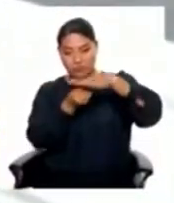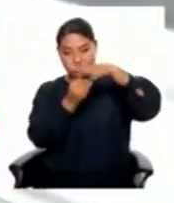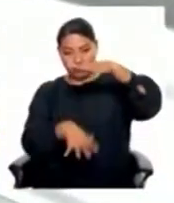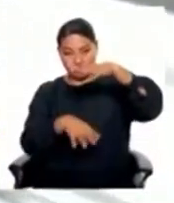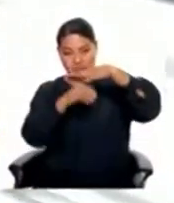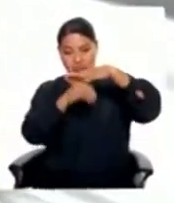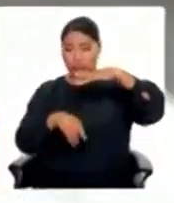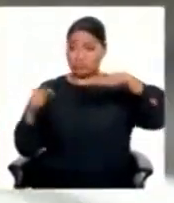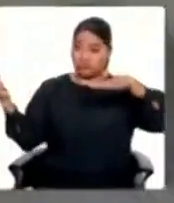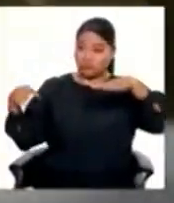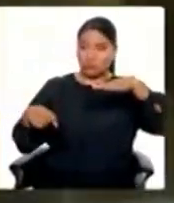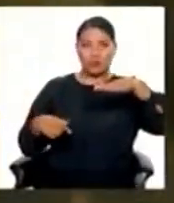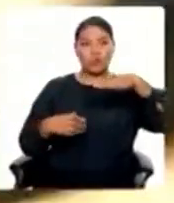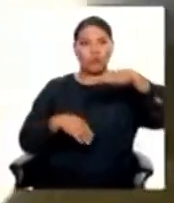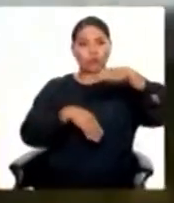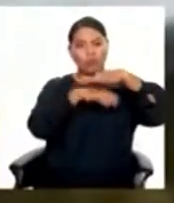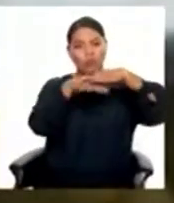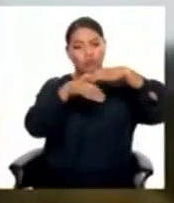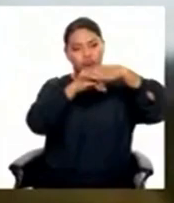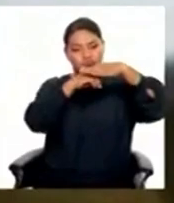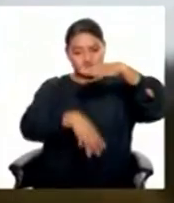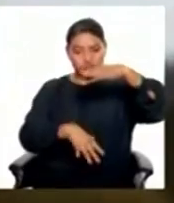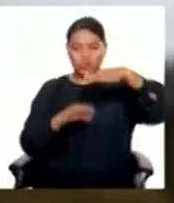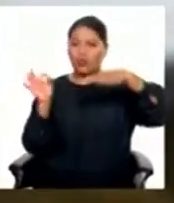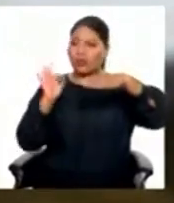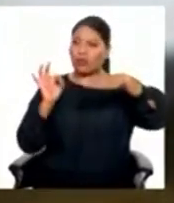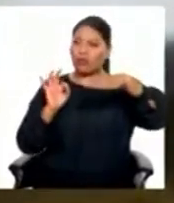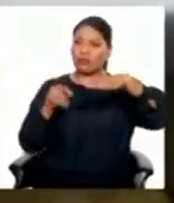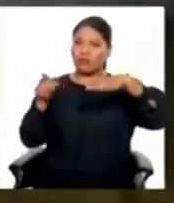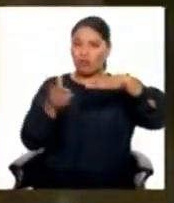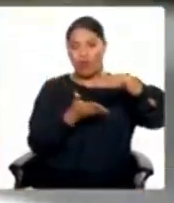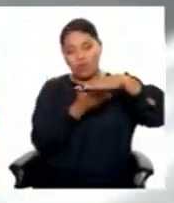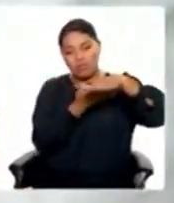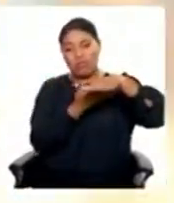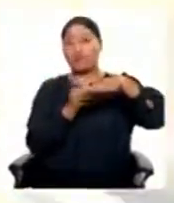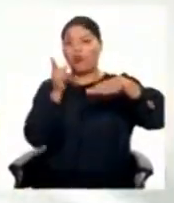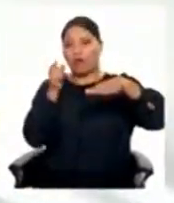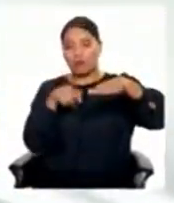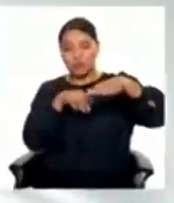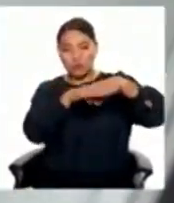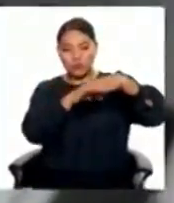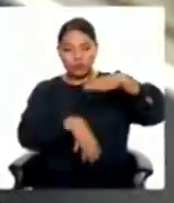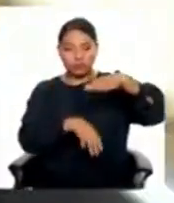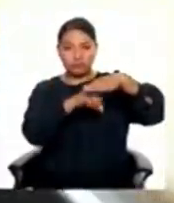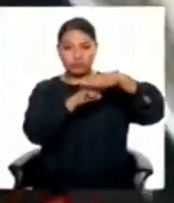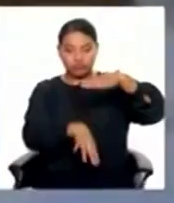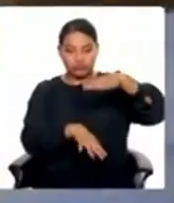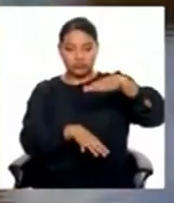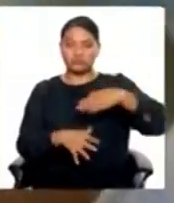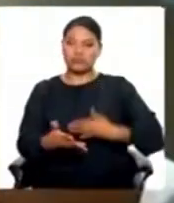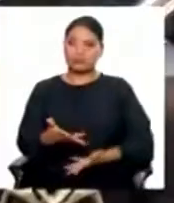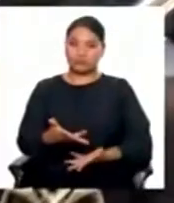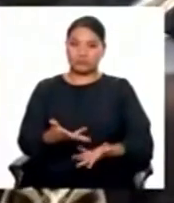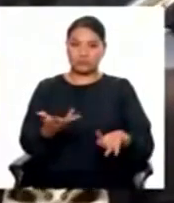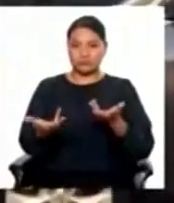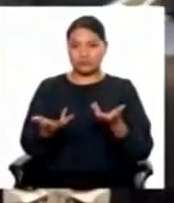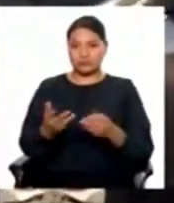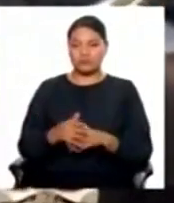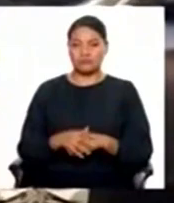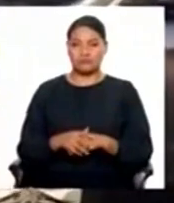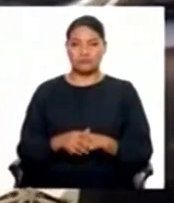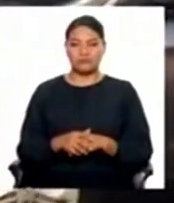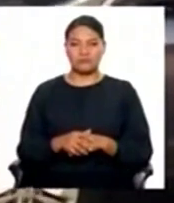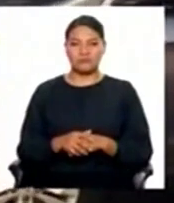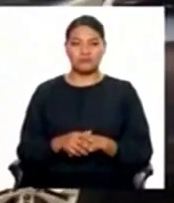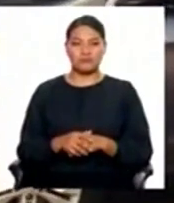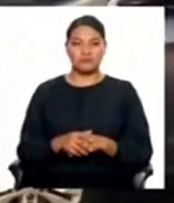platos de abajo, señor? ¿Cómo cae ese más fondo? Tú tocas, pues, todos los platos, ay, o no, y tu mano toca, ve.